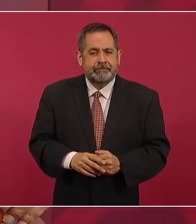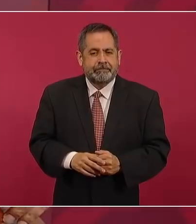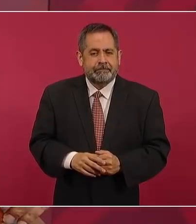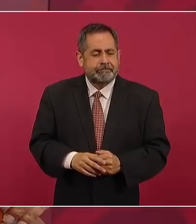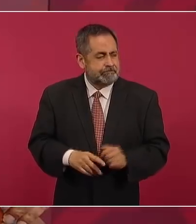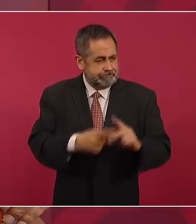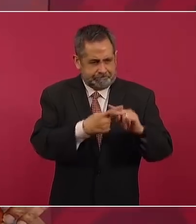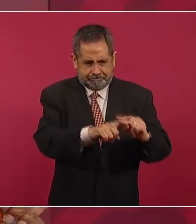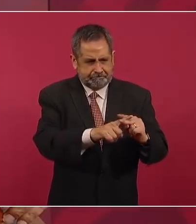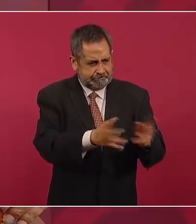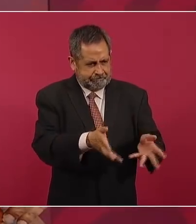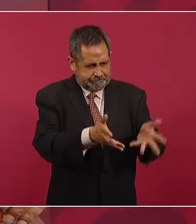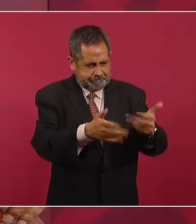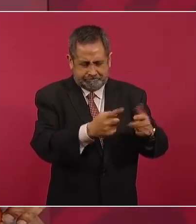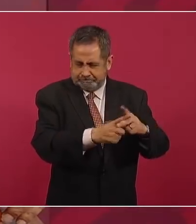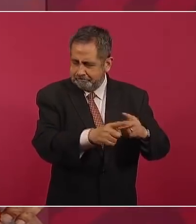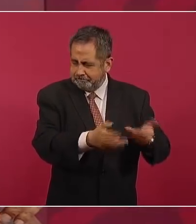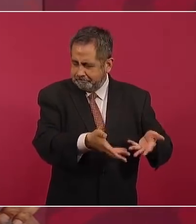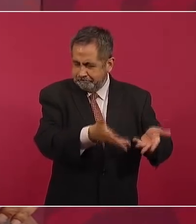Que empiecen,